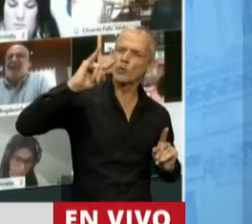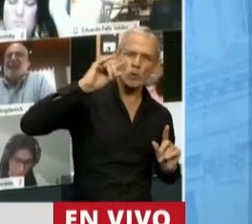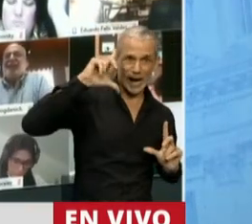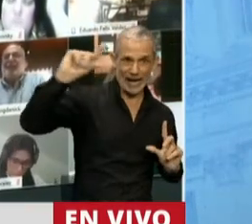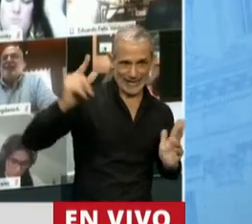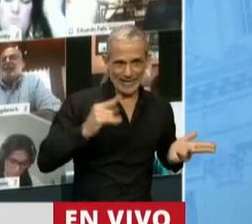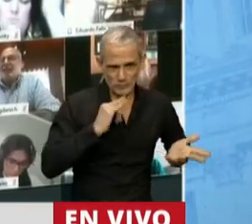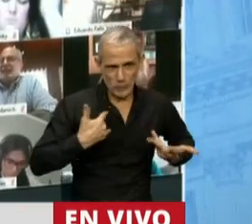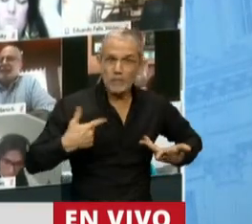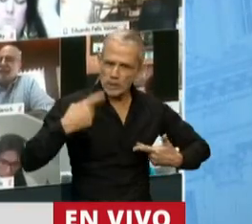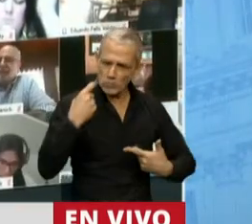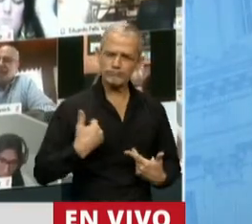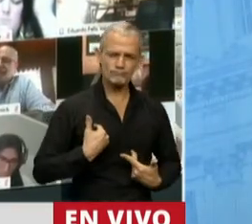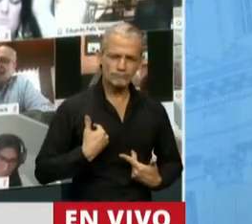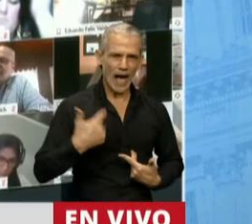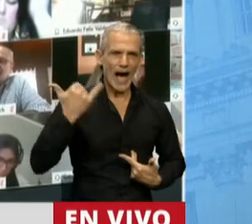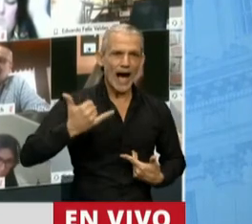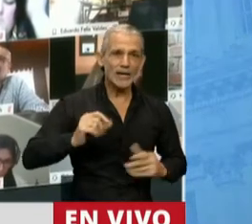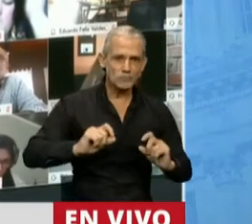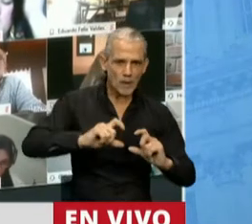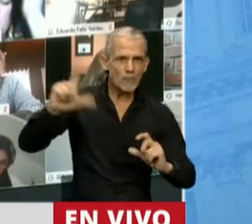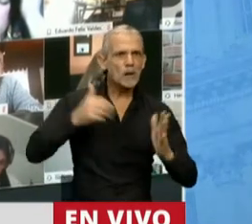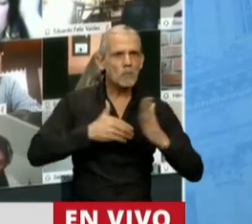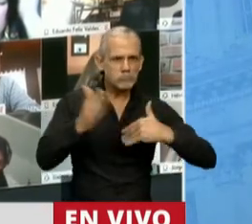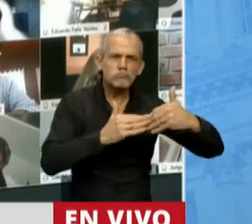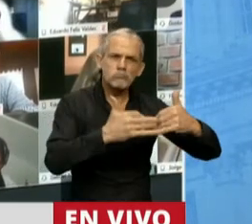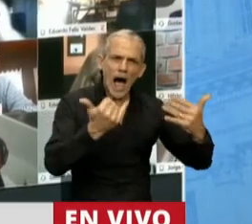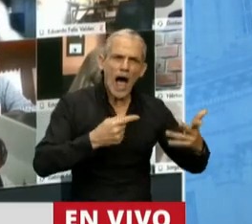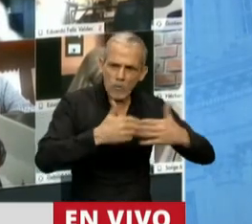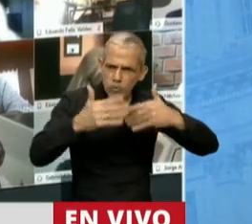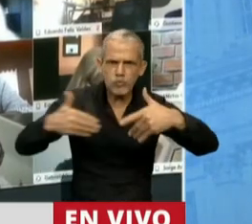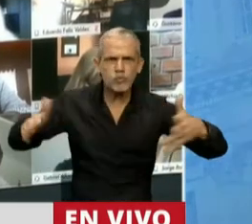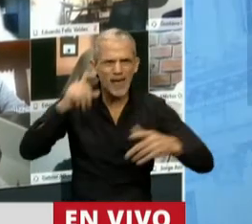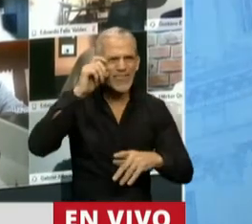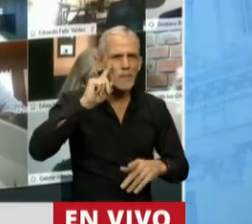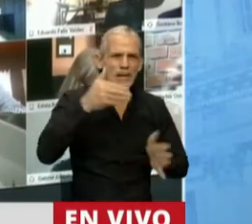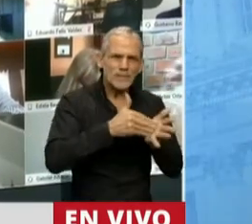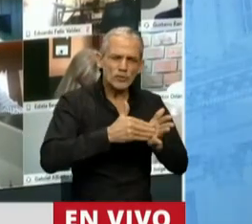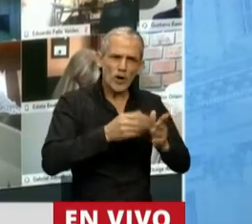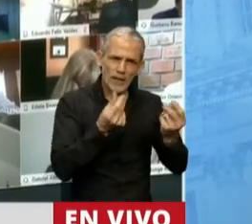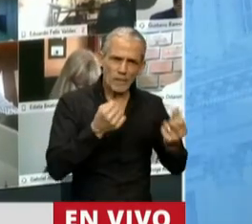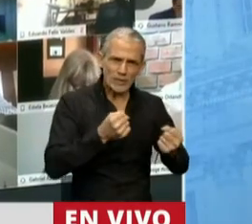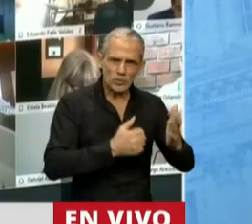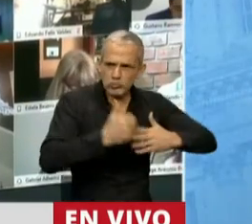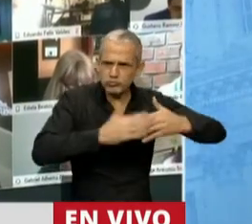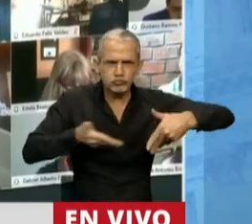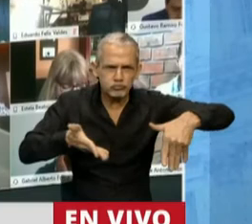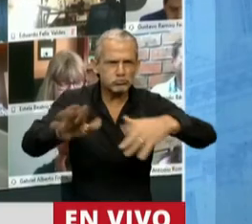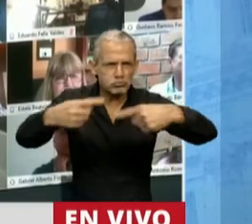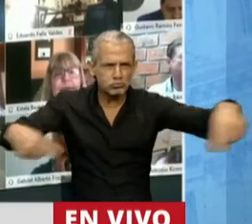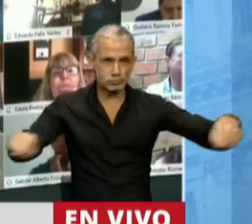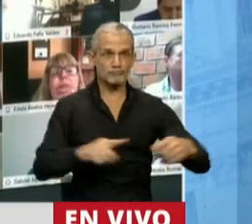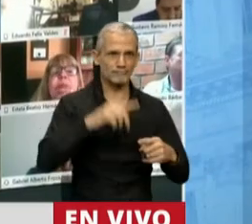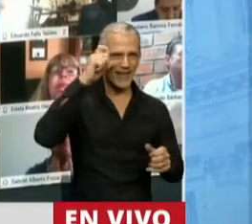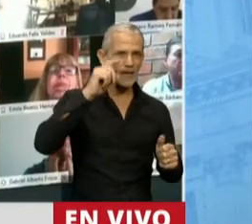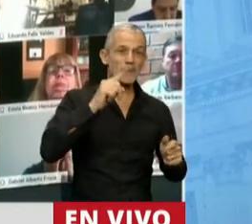en estos últimos tiempos un aumento en la obra pública más de 10 mil millones de pesos en obra pública 2.300 millones